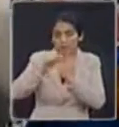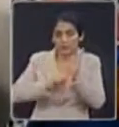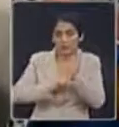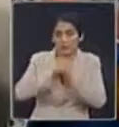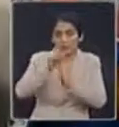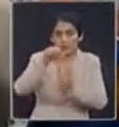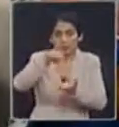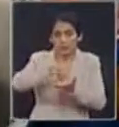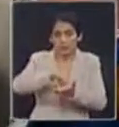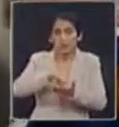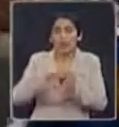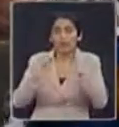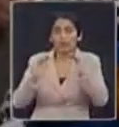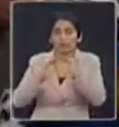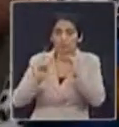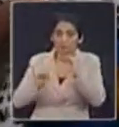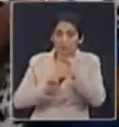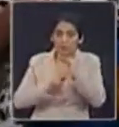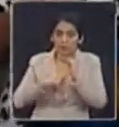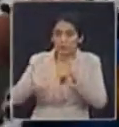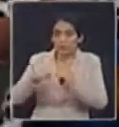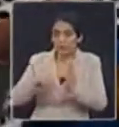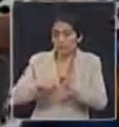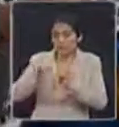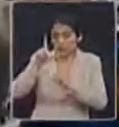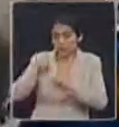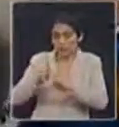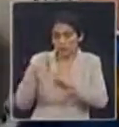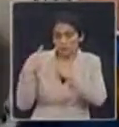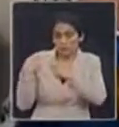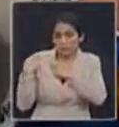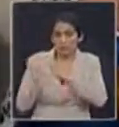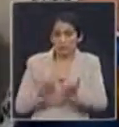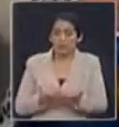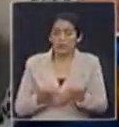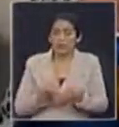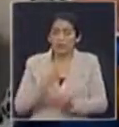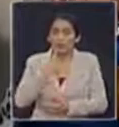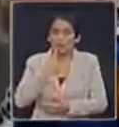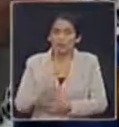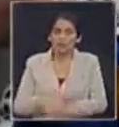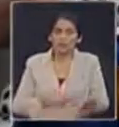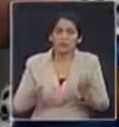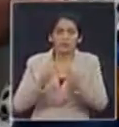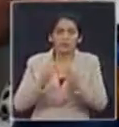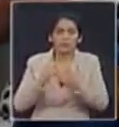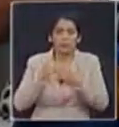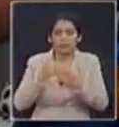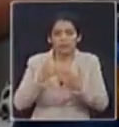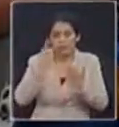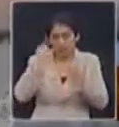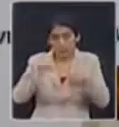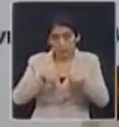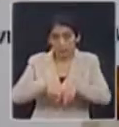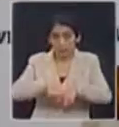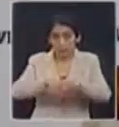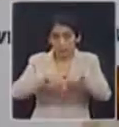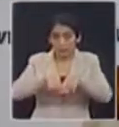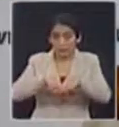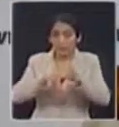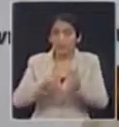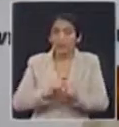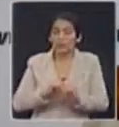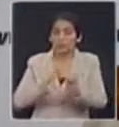Desarrollo Urbano y Vivienda en el marco de la misión Casa para Todos. Con la firma de este acuerdo, las instituciones de